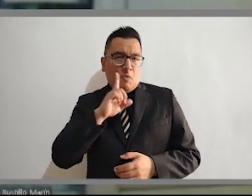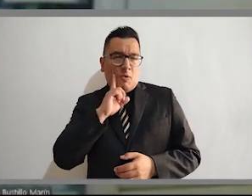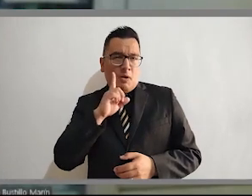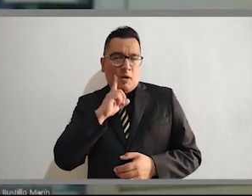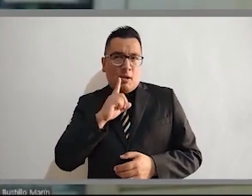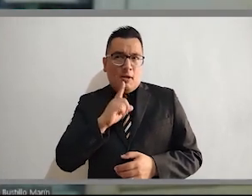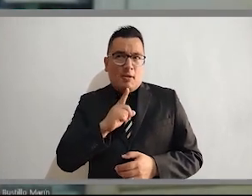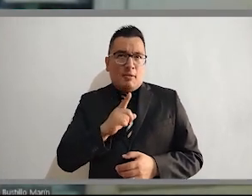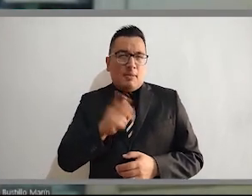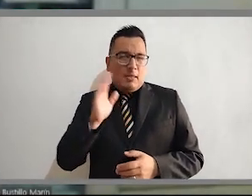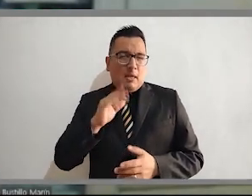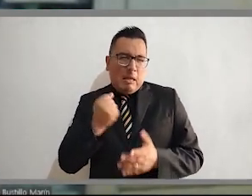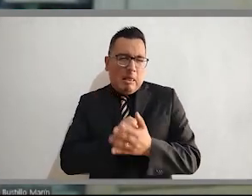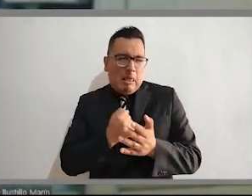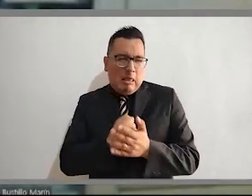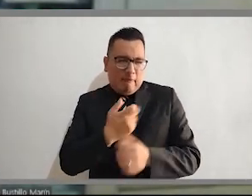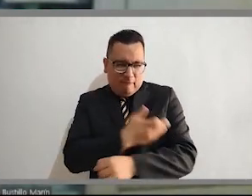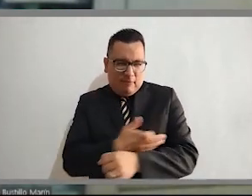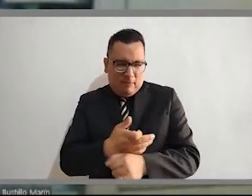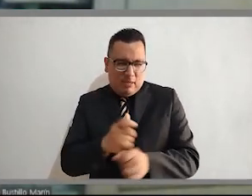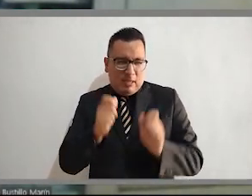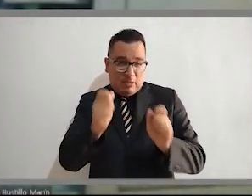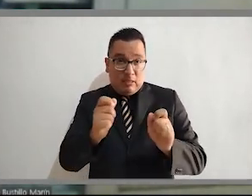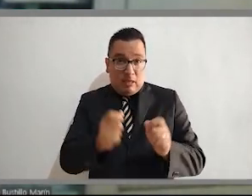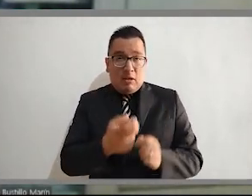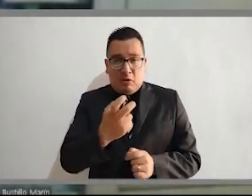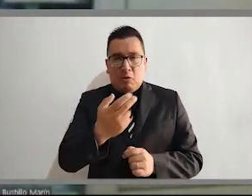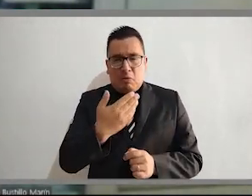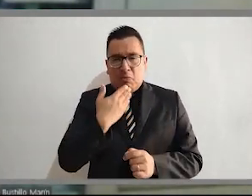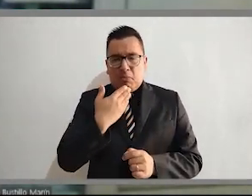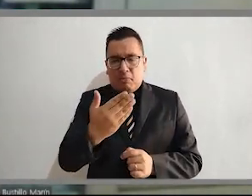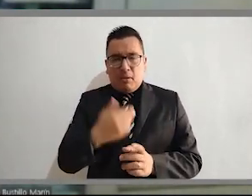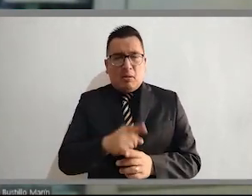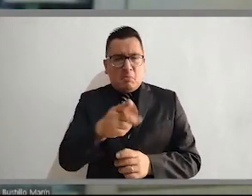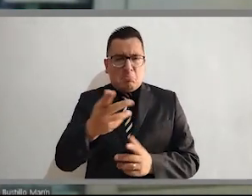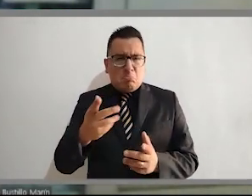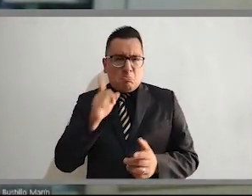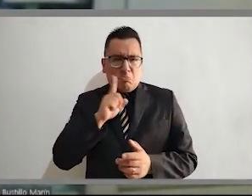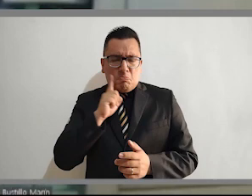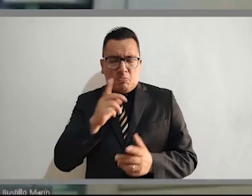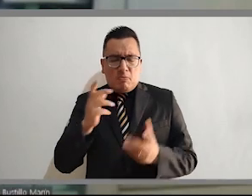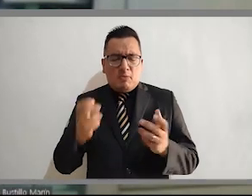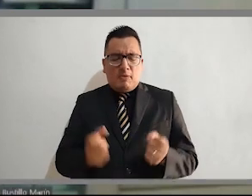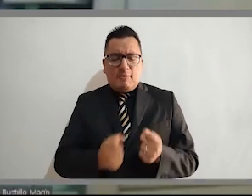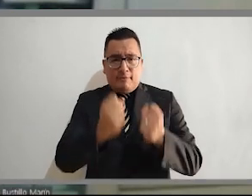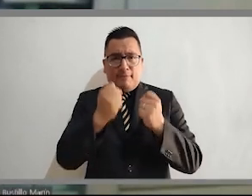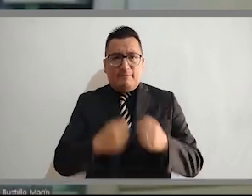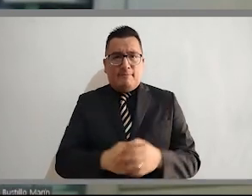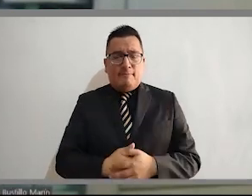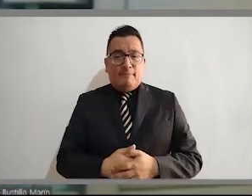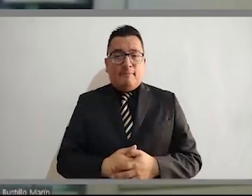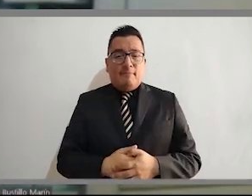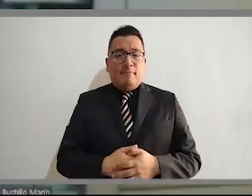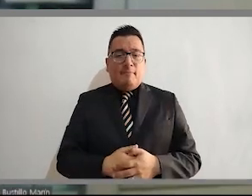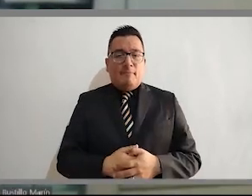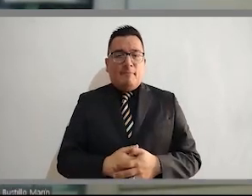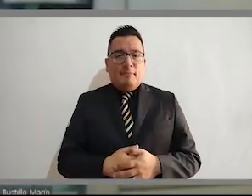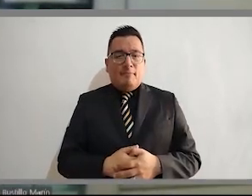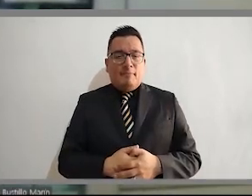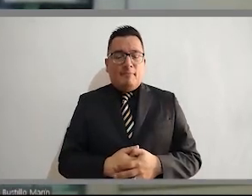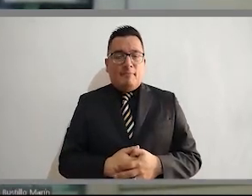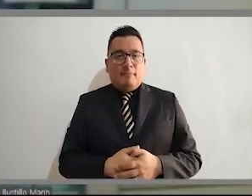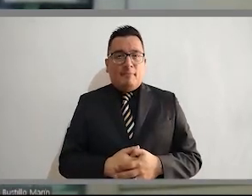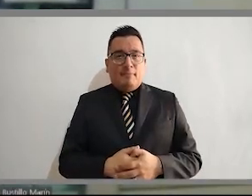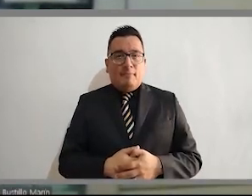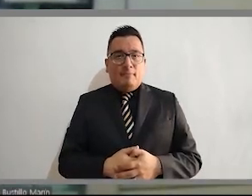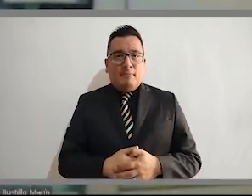tenían esta presión, ¿no? de quienes las habían postulado por tener alguna relación, ¿no? con algunos de los ex candidatos o los candidatos